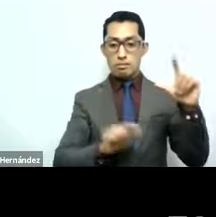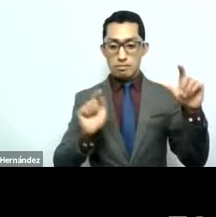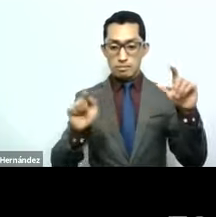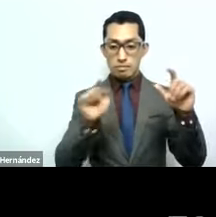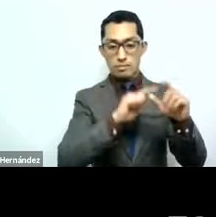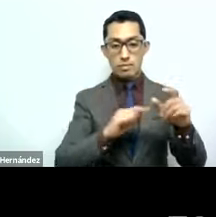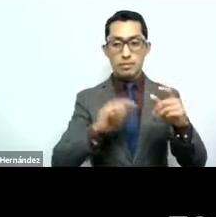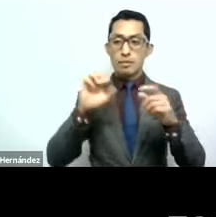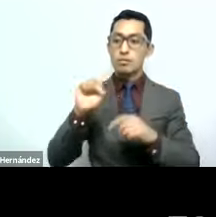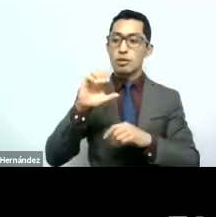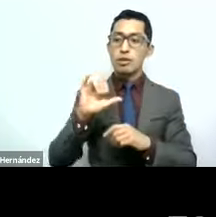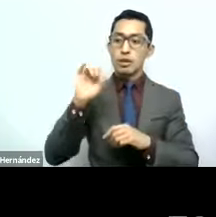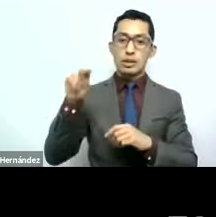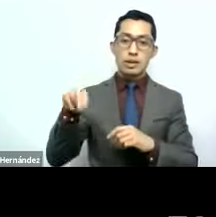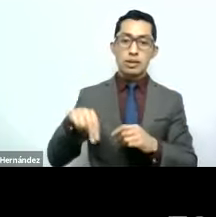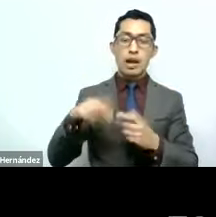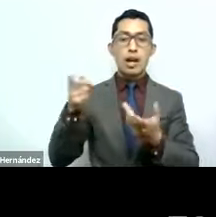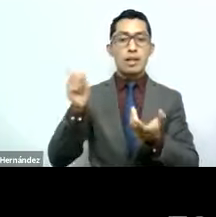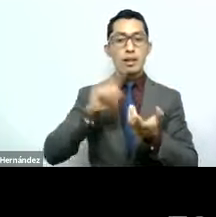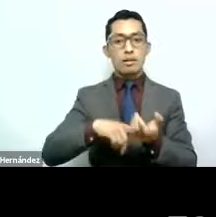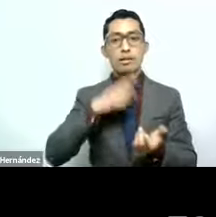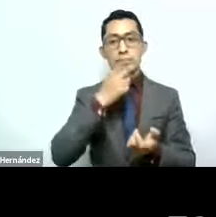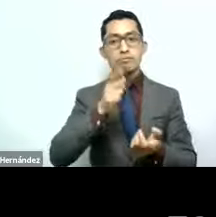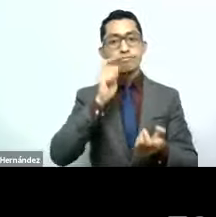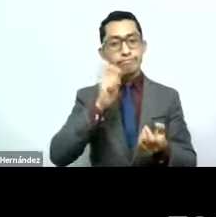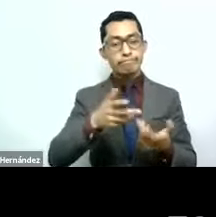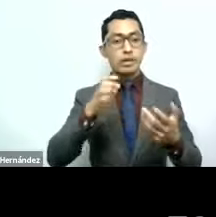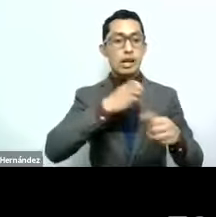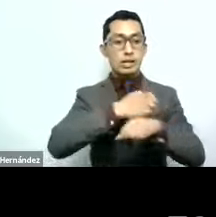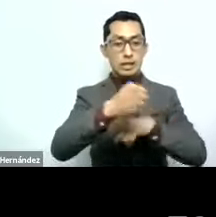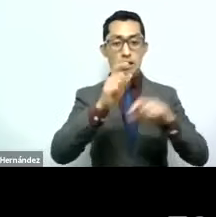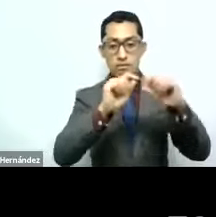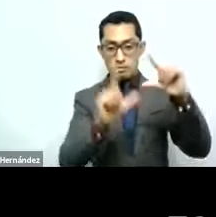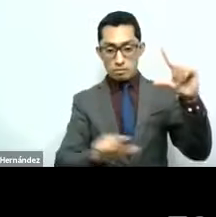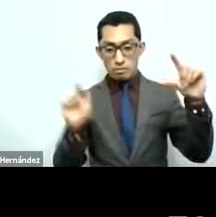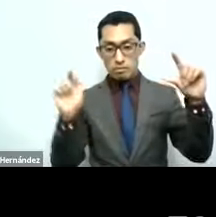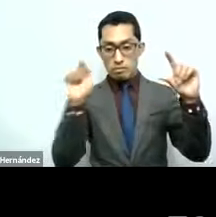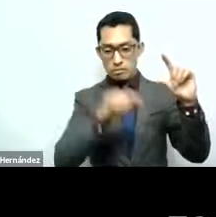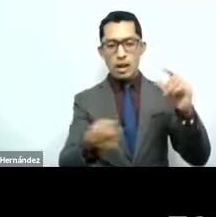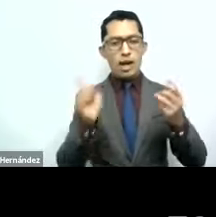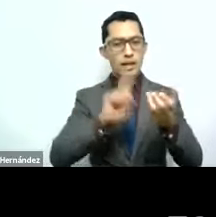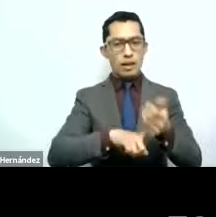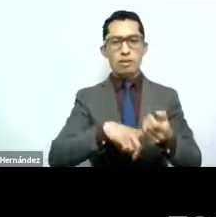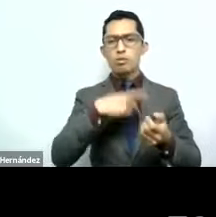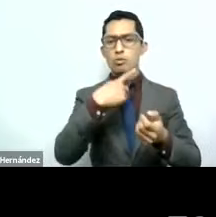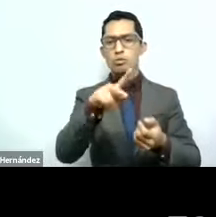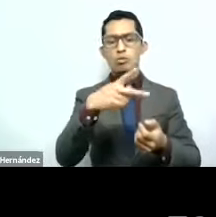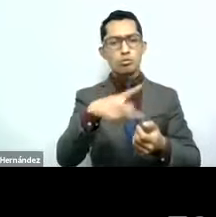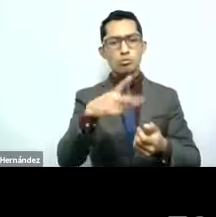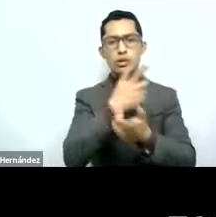Corte reconoció que los estados tenían un ámbito de libertad